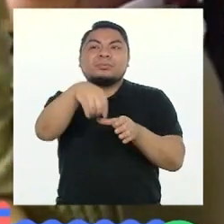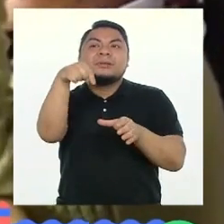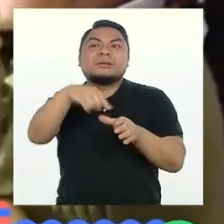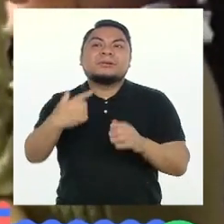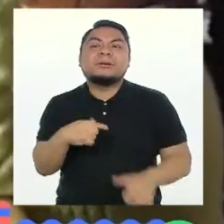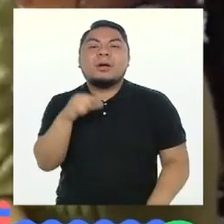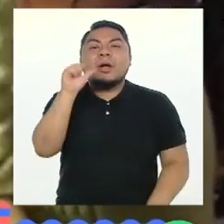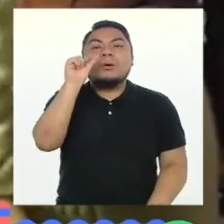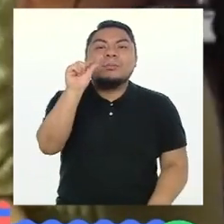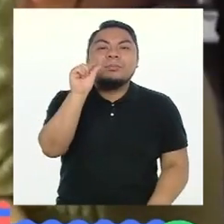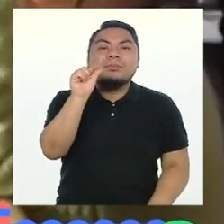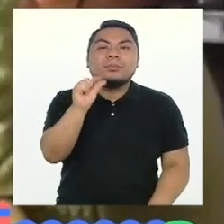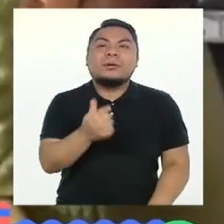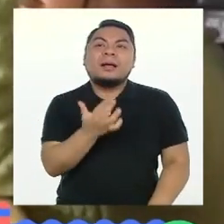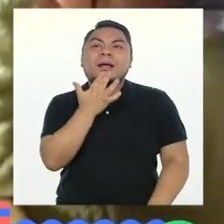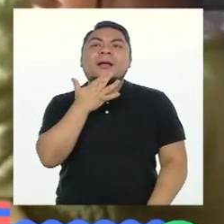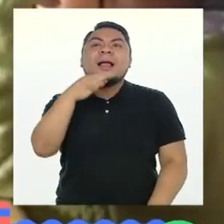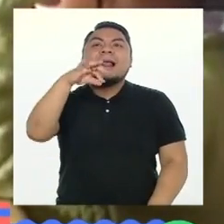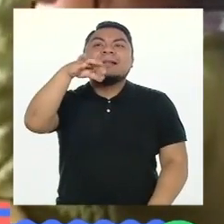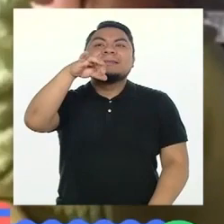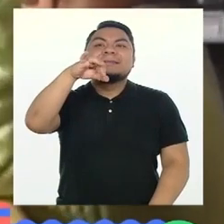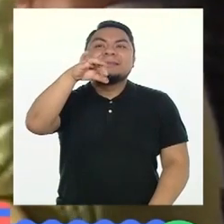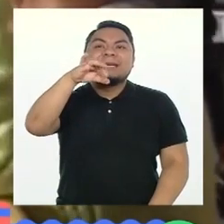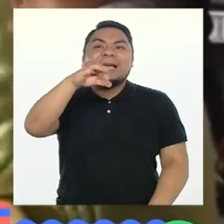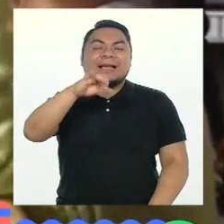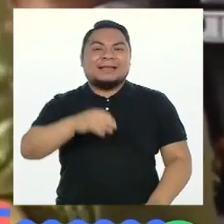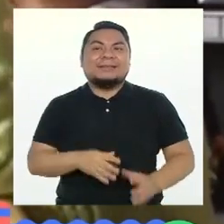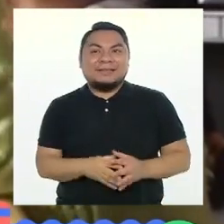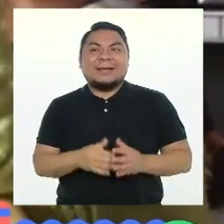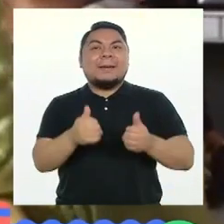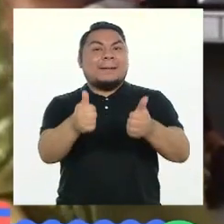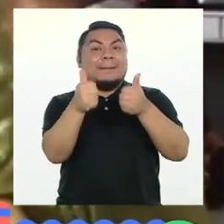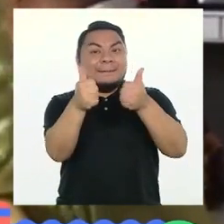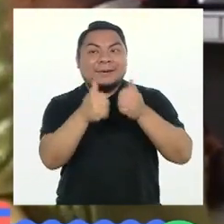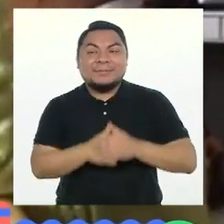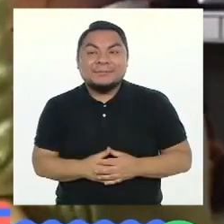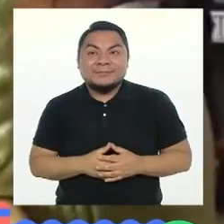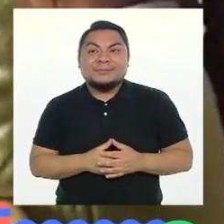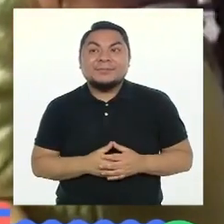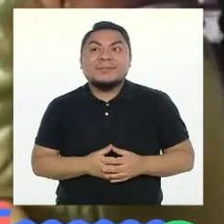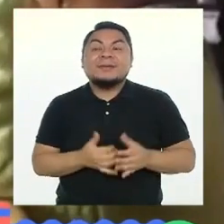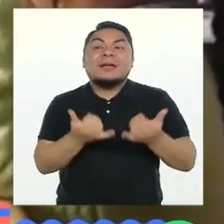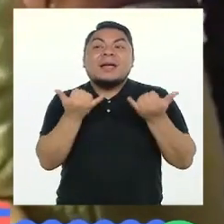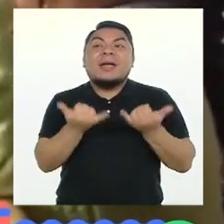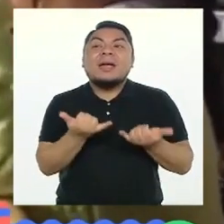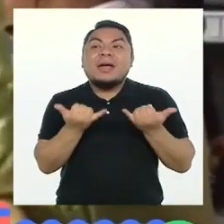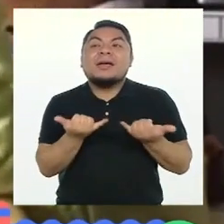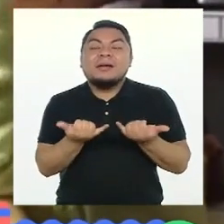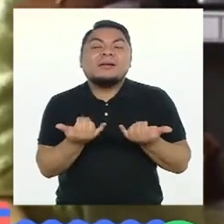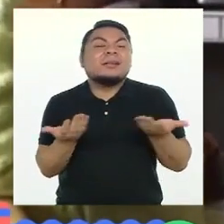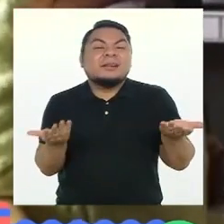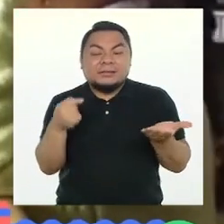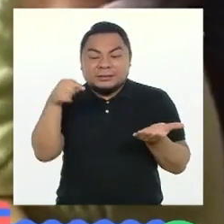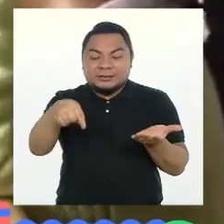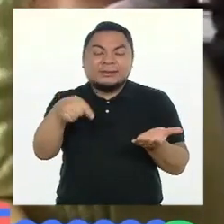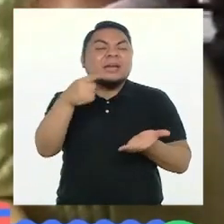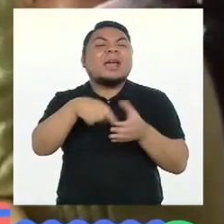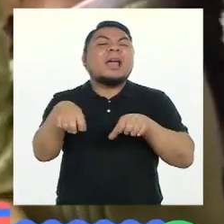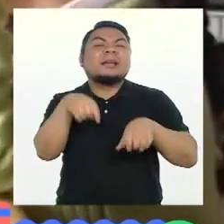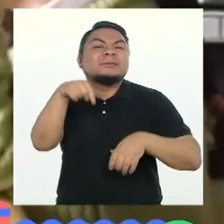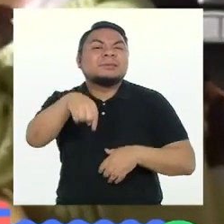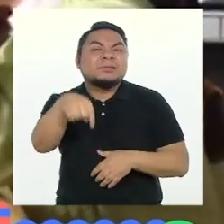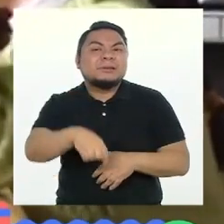un poquitito de sal. Muy bien. Ahora, ¿qué es lo que vamos a hacer con esto?